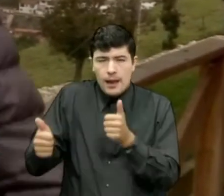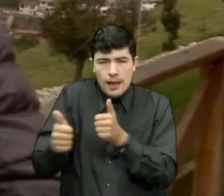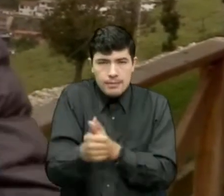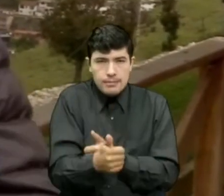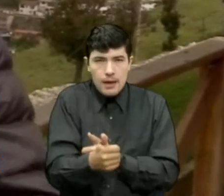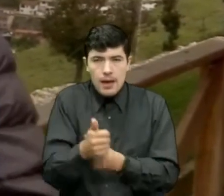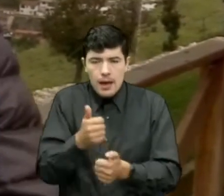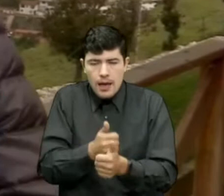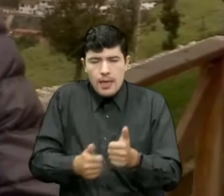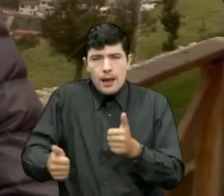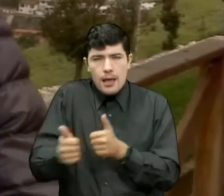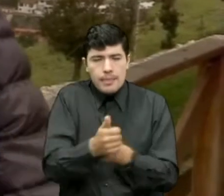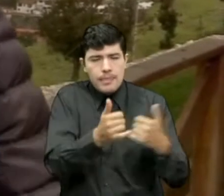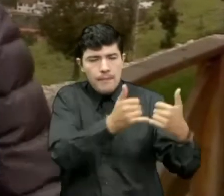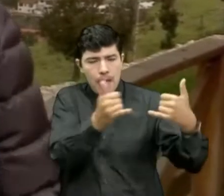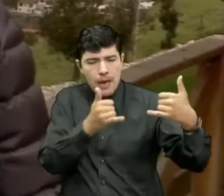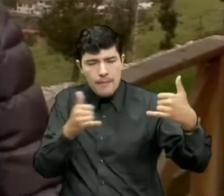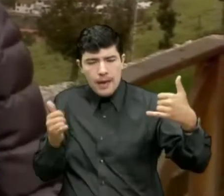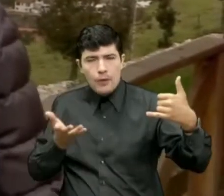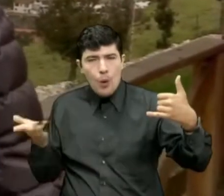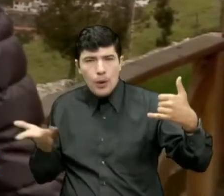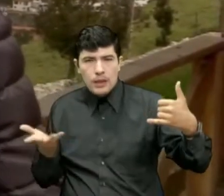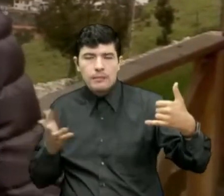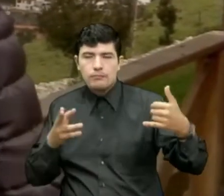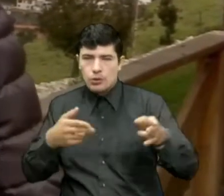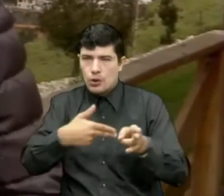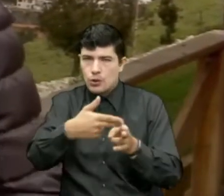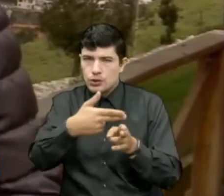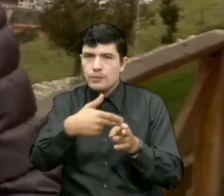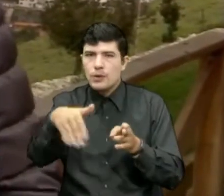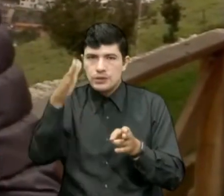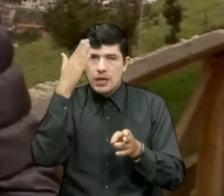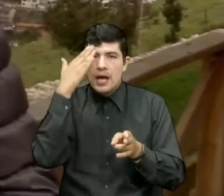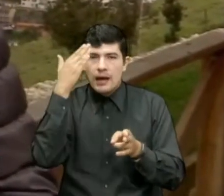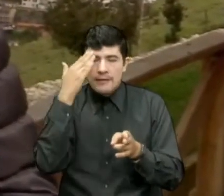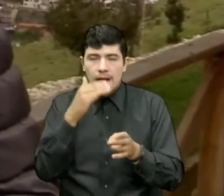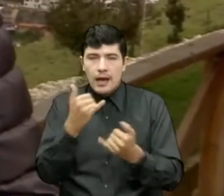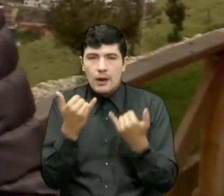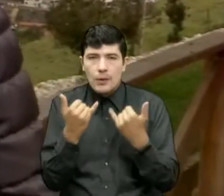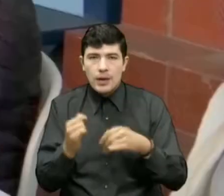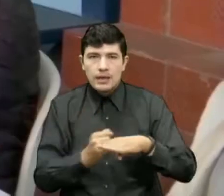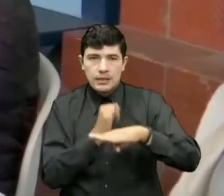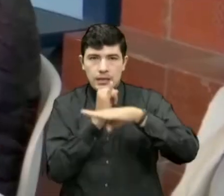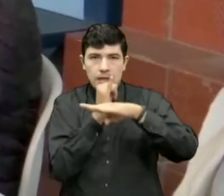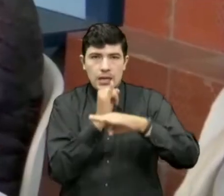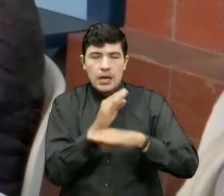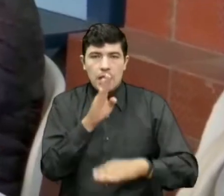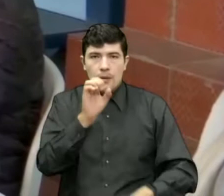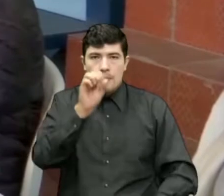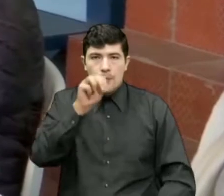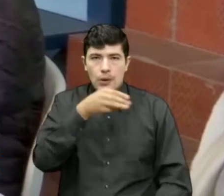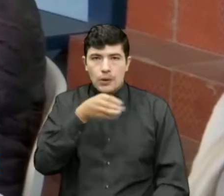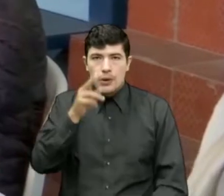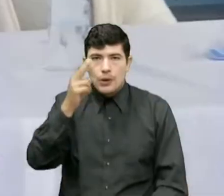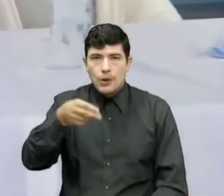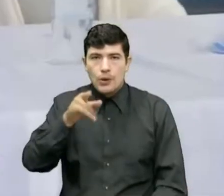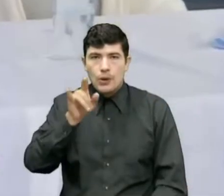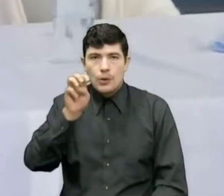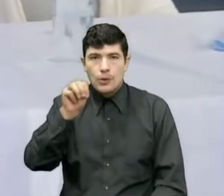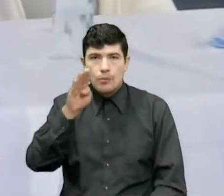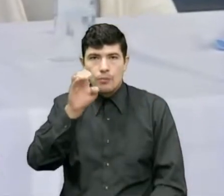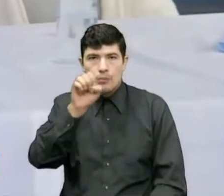delimitación. Aún no lo sabemos, pero lo vamos a saber pronto. Estamos haciéndolo a través del Instituto Von Humboldt. Representantes de la comunidad